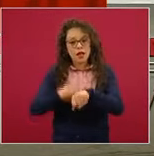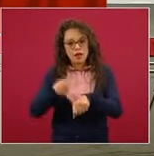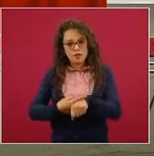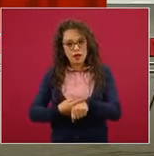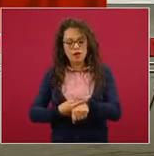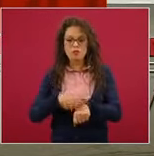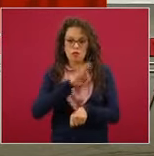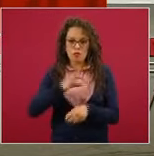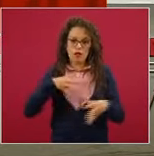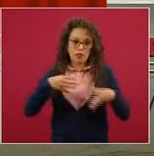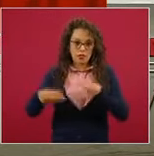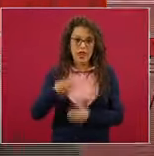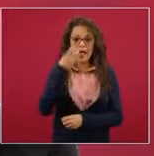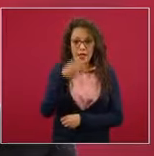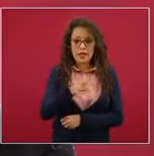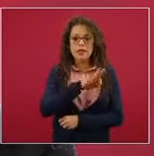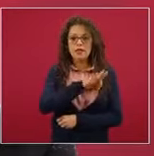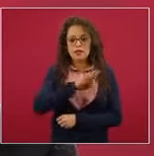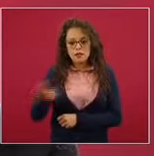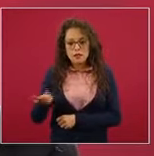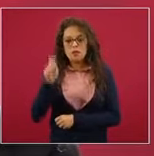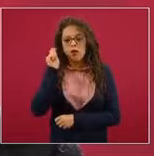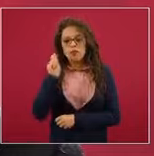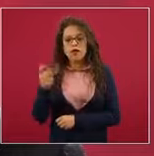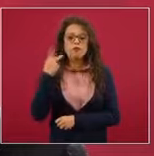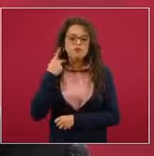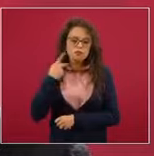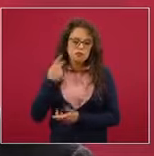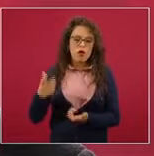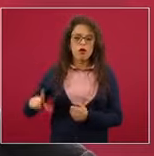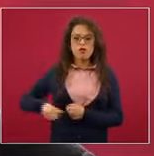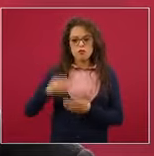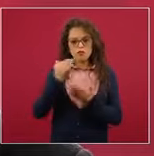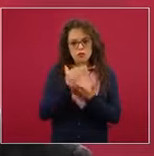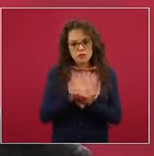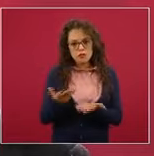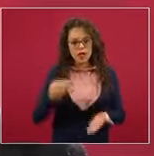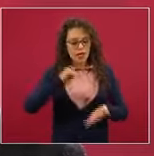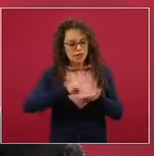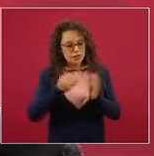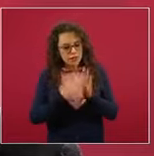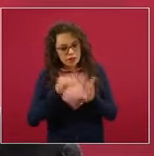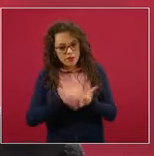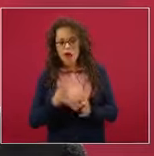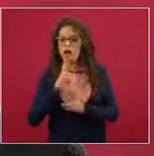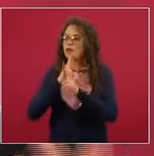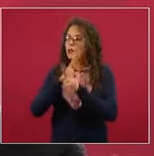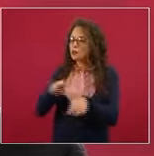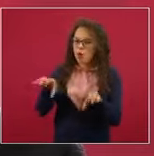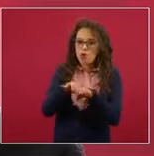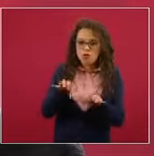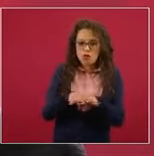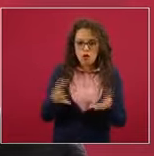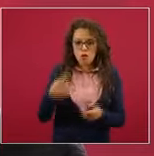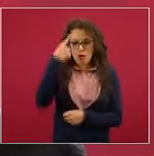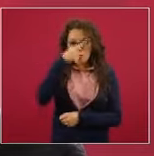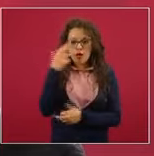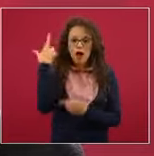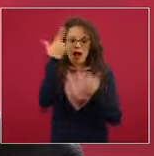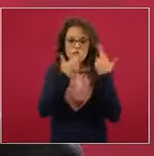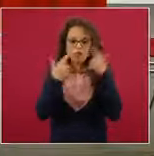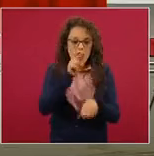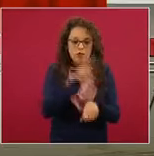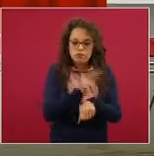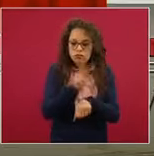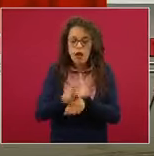orientar la política pública, los programas, las intervenciones, las estrategias, las tácticas, la respuesta, a monitorearla en